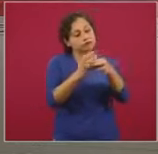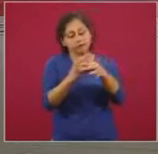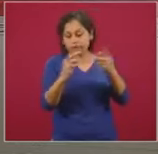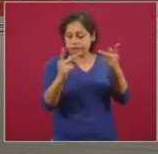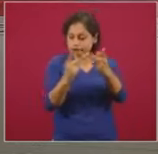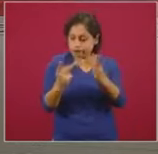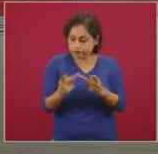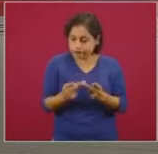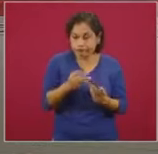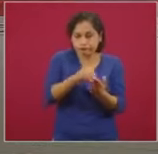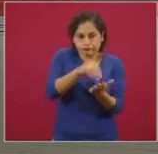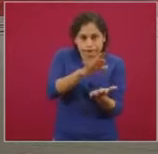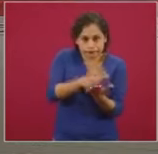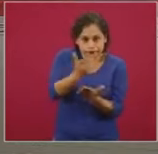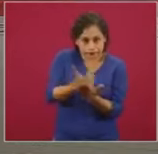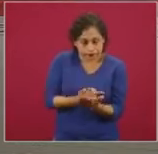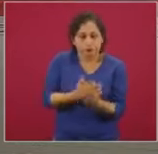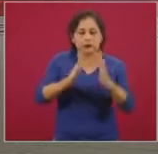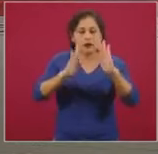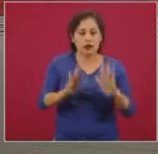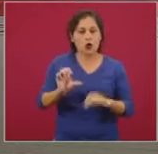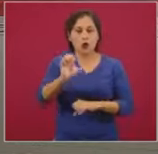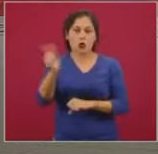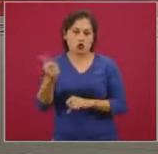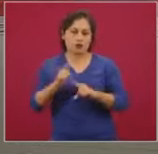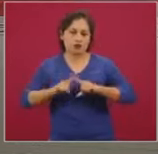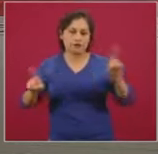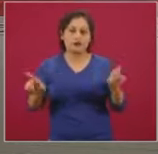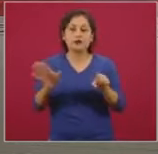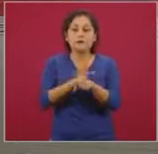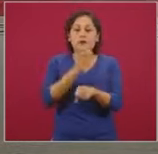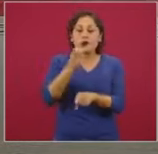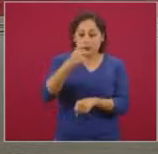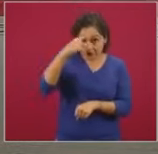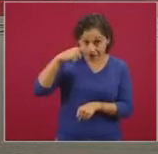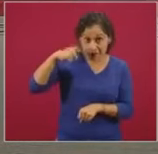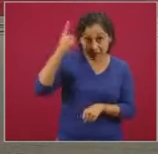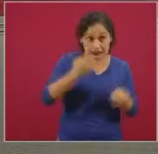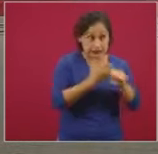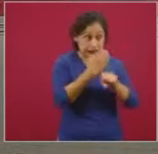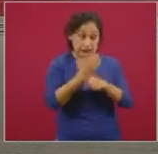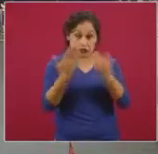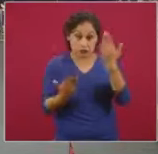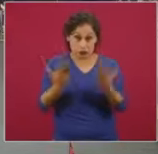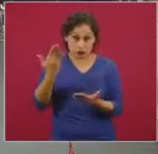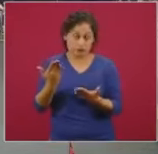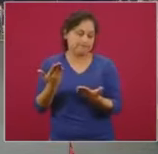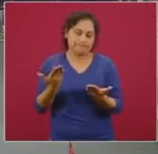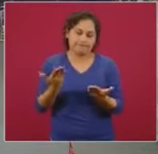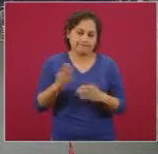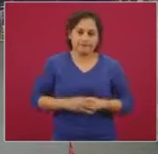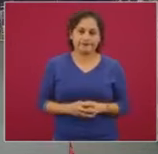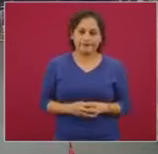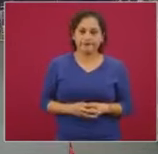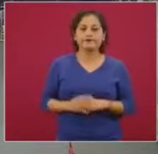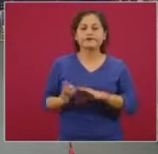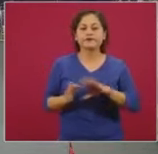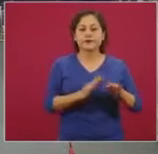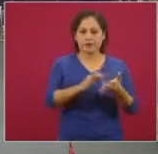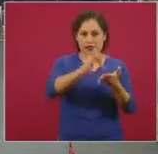entonces por eso también no es fácil hacer las comparaciones uno a uno con cada una de las entidades. Gracias. Y le quería preguntar, doctora